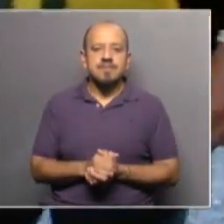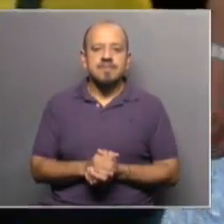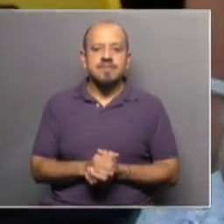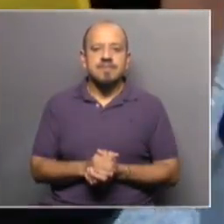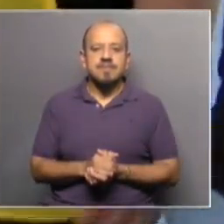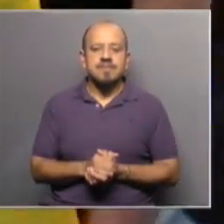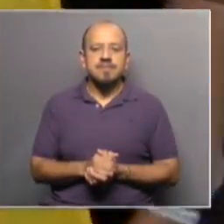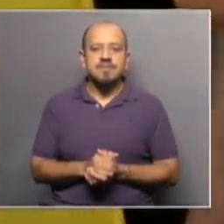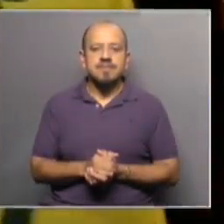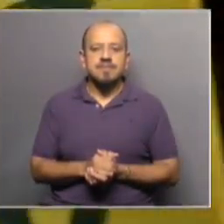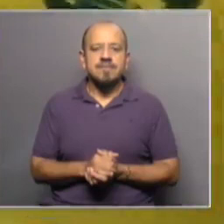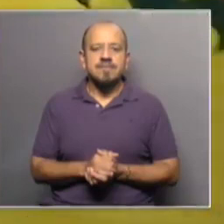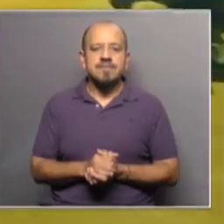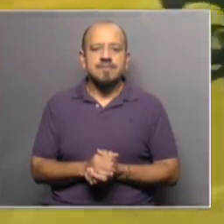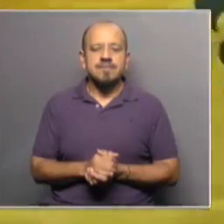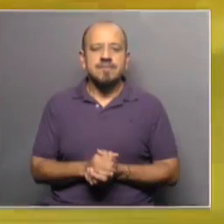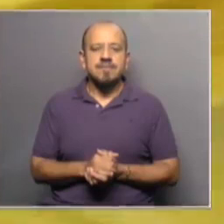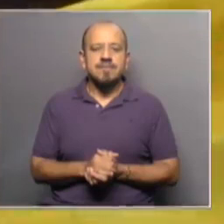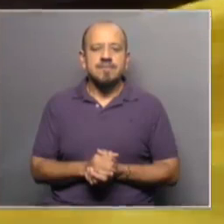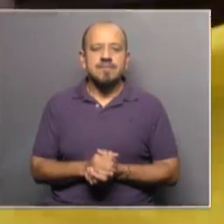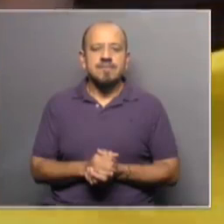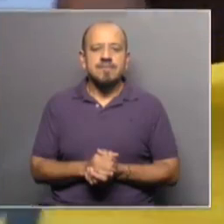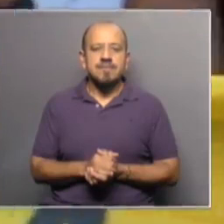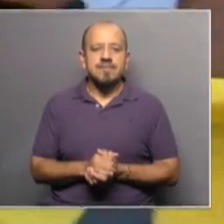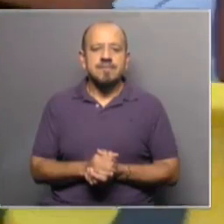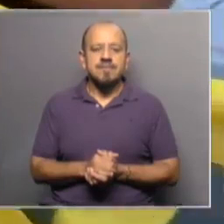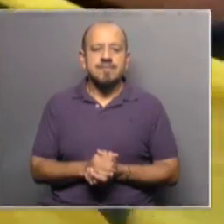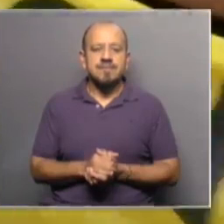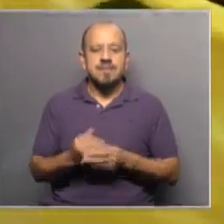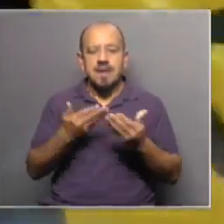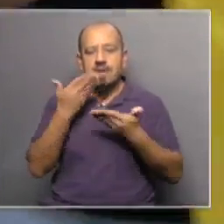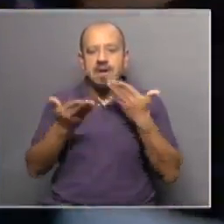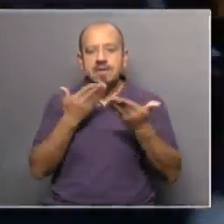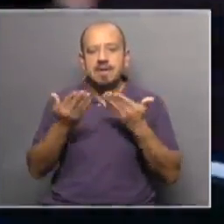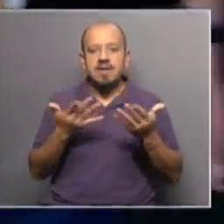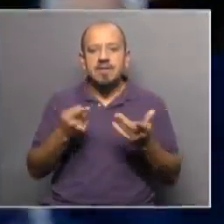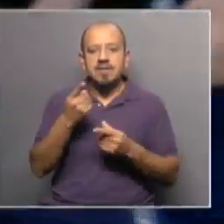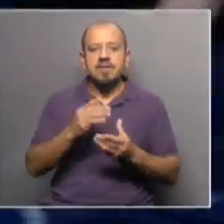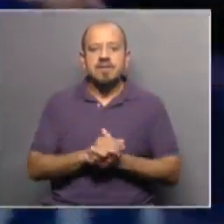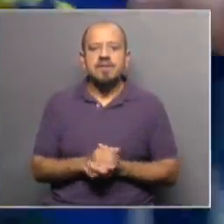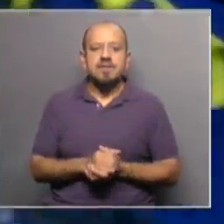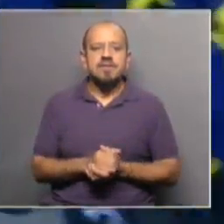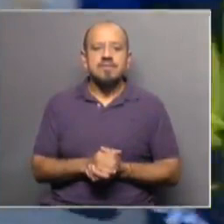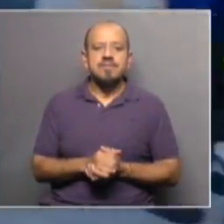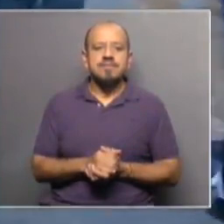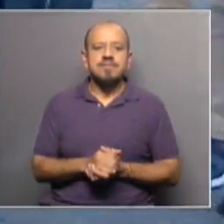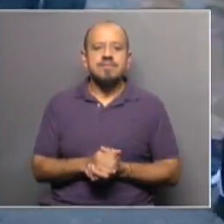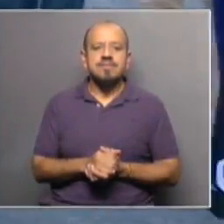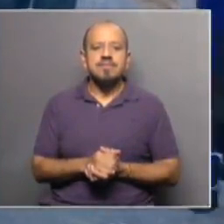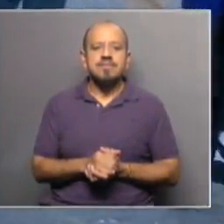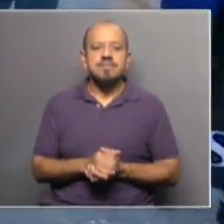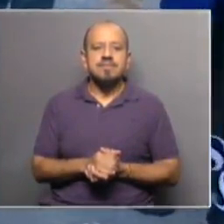en vivo, aquí en Mirá Montevideo, a través de TV Ciudad, para que disfruten junto a nosotros. Y recuerden, aquí en la Plaza Independencia